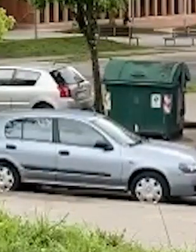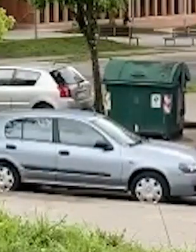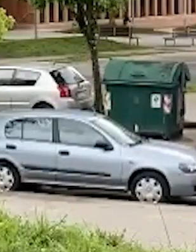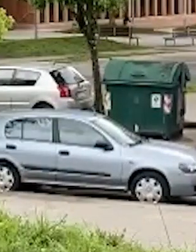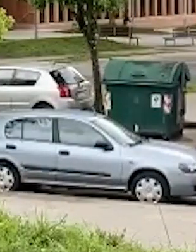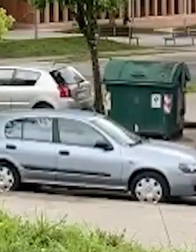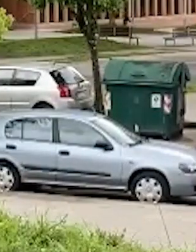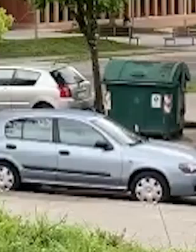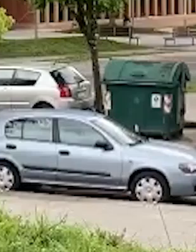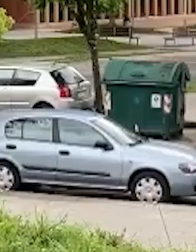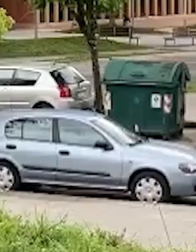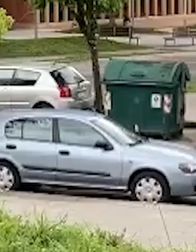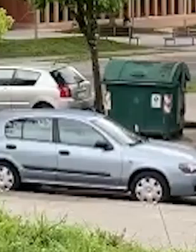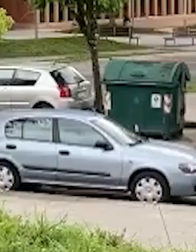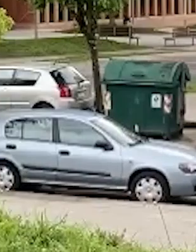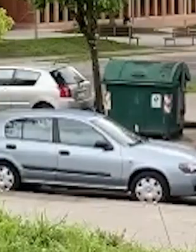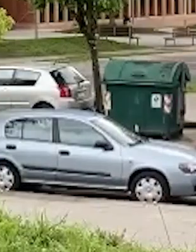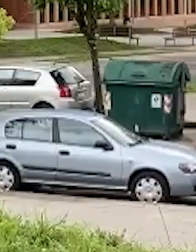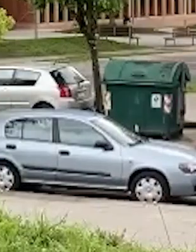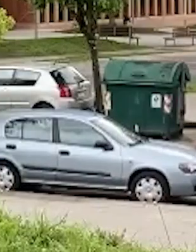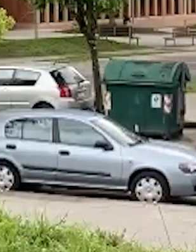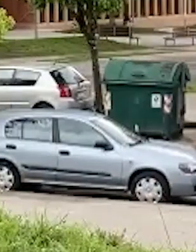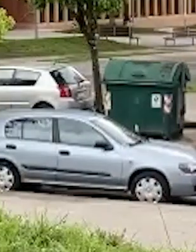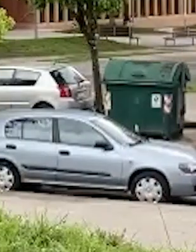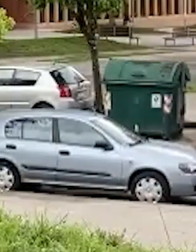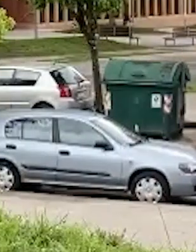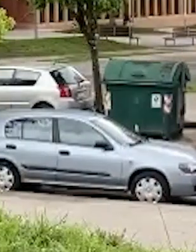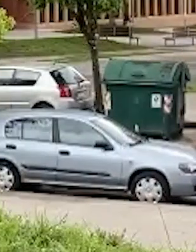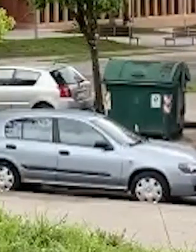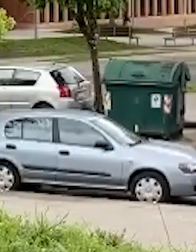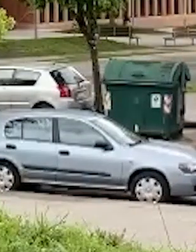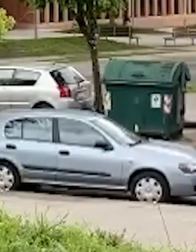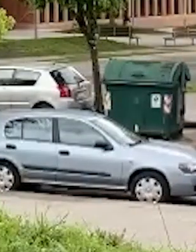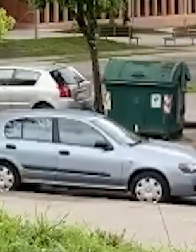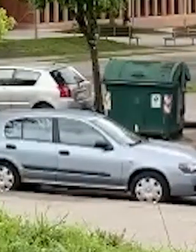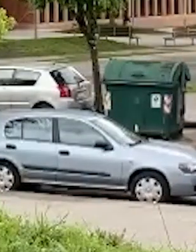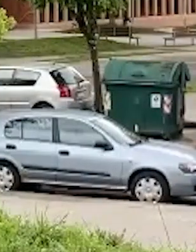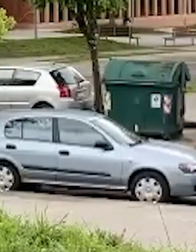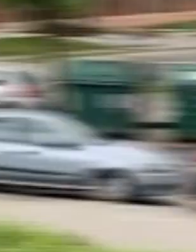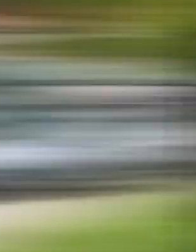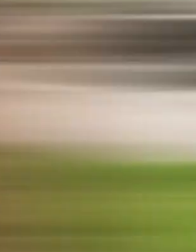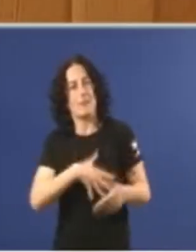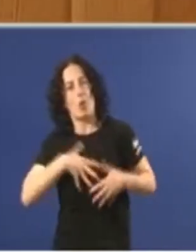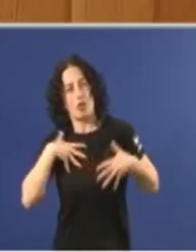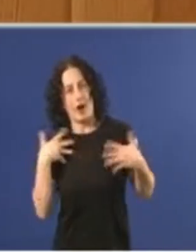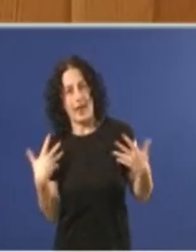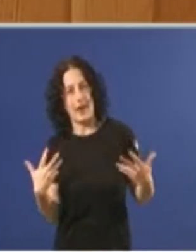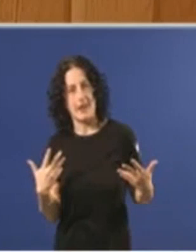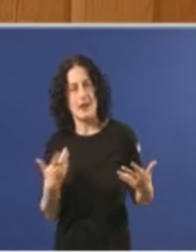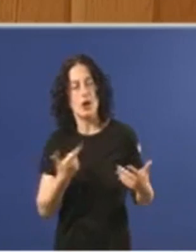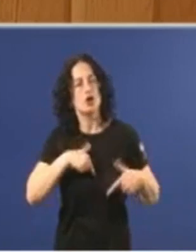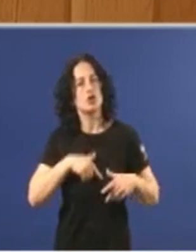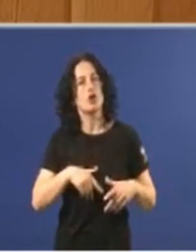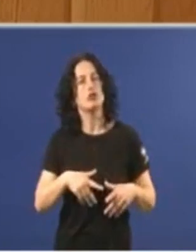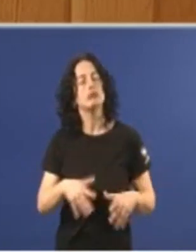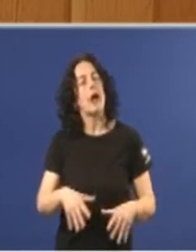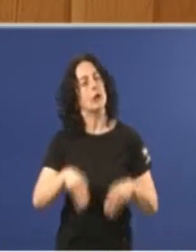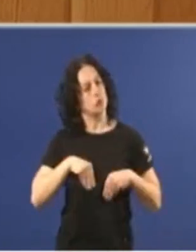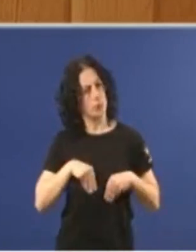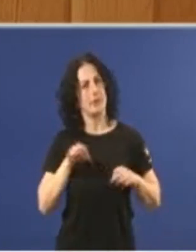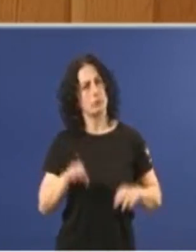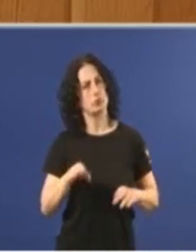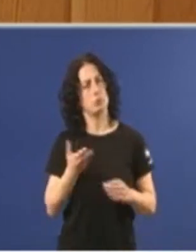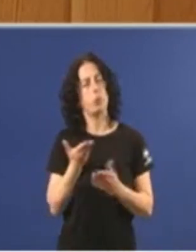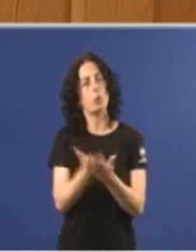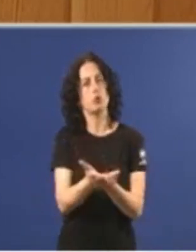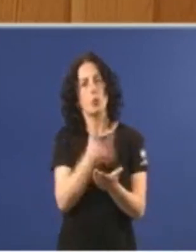juvenil temática, Xabarín, para que os nenos e nenas poidan gozar de contidos en galego. Asumimos esta proposición porque pensamos